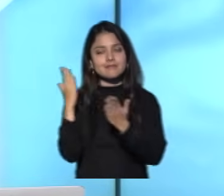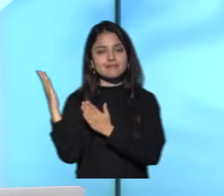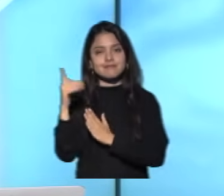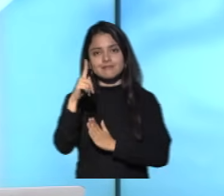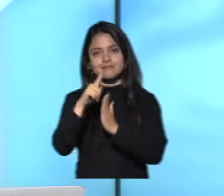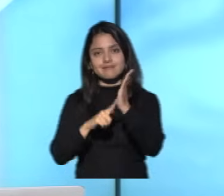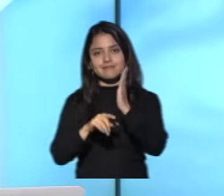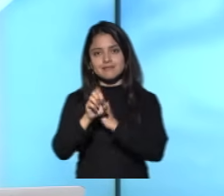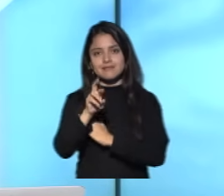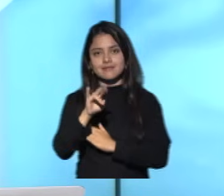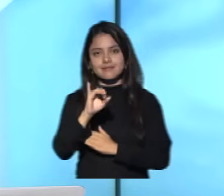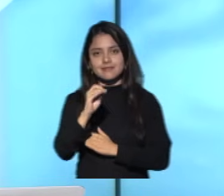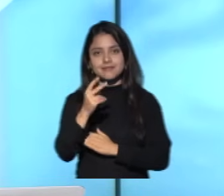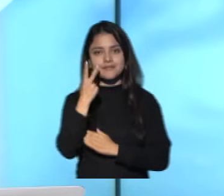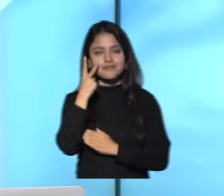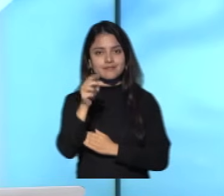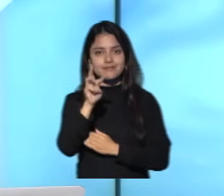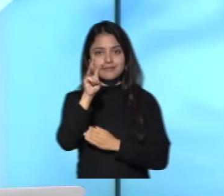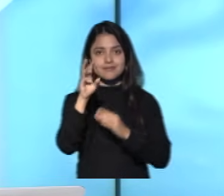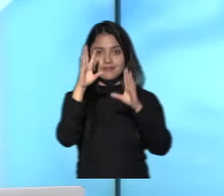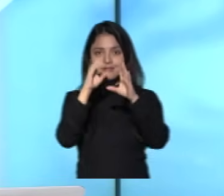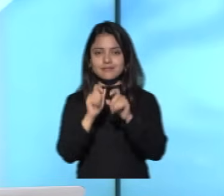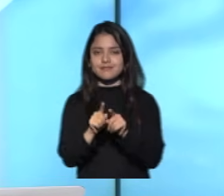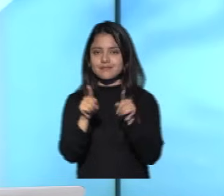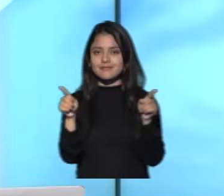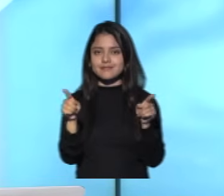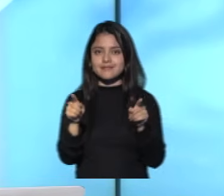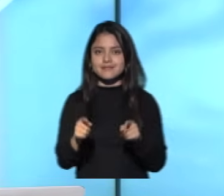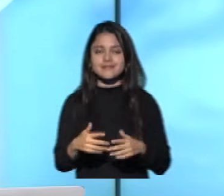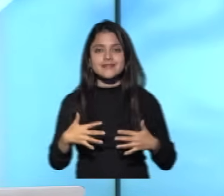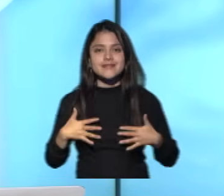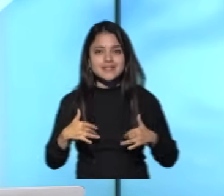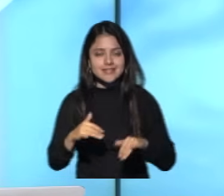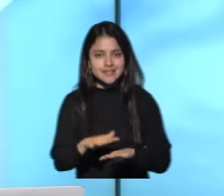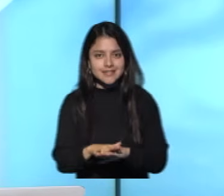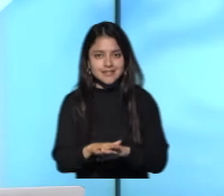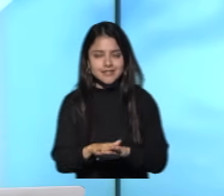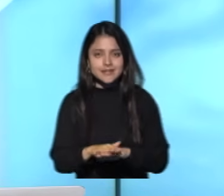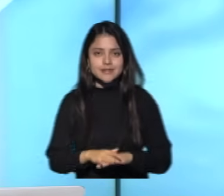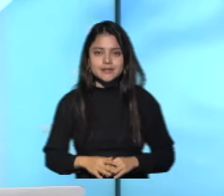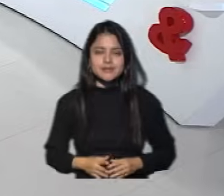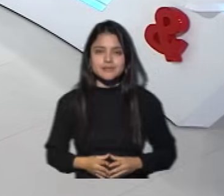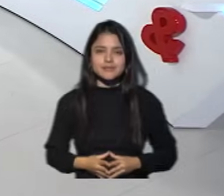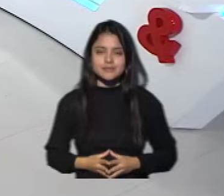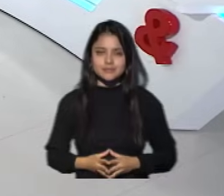no se pierdan la lista de Eric y a las 8 de la noche una nueva emisión de noticias. Feliz tarde.